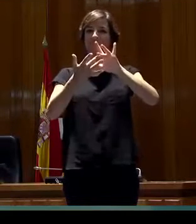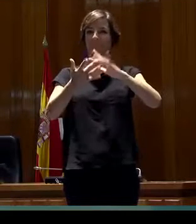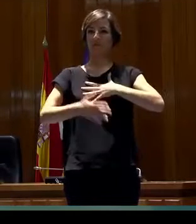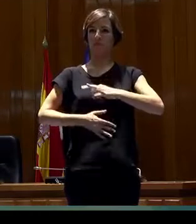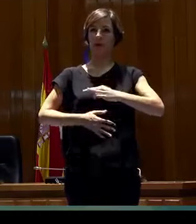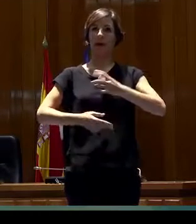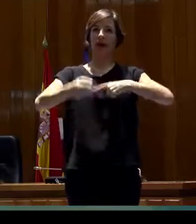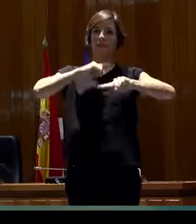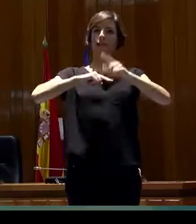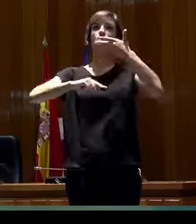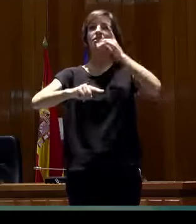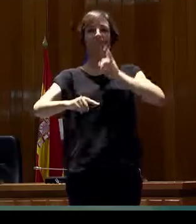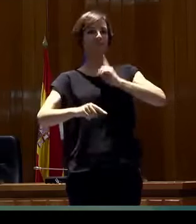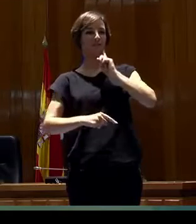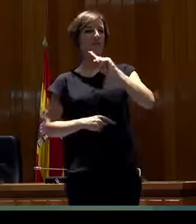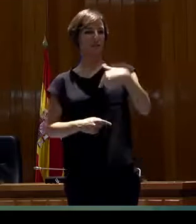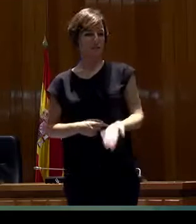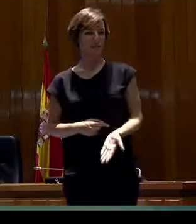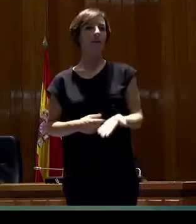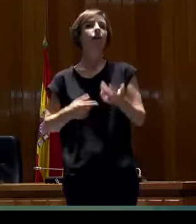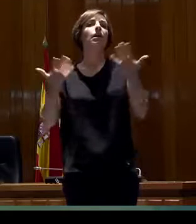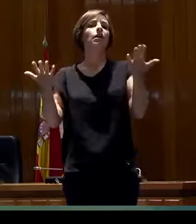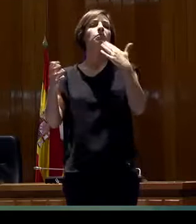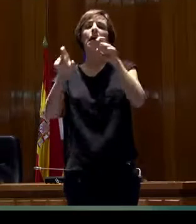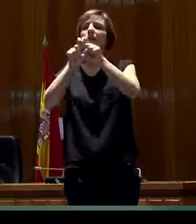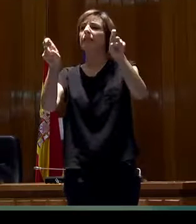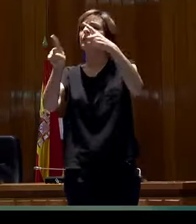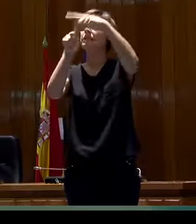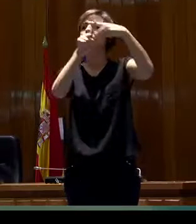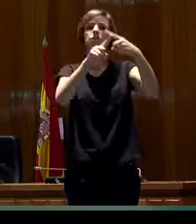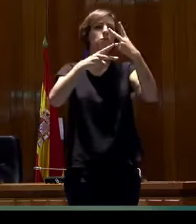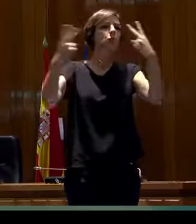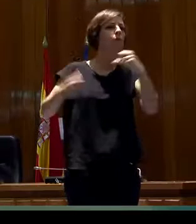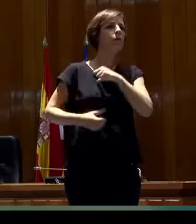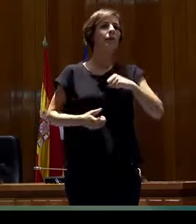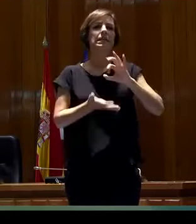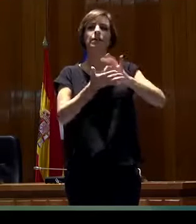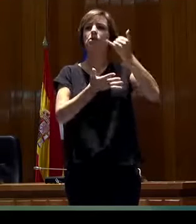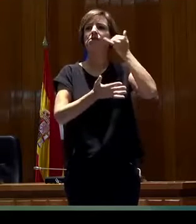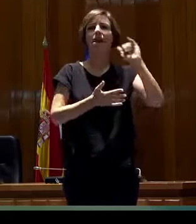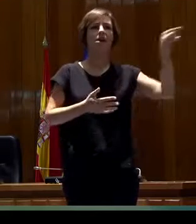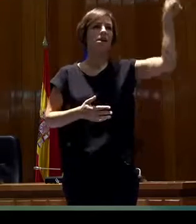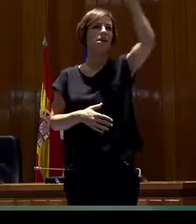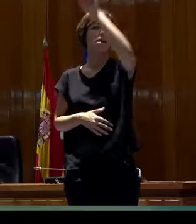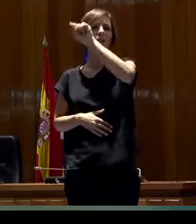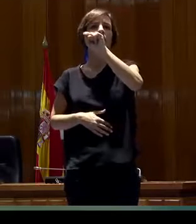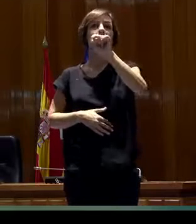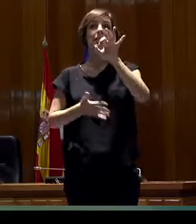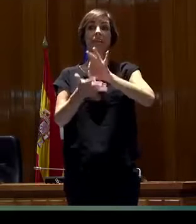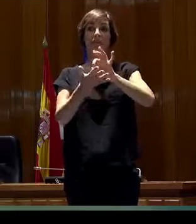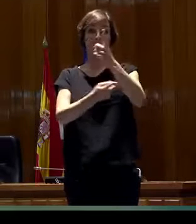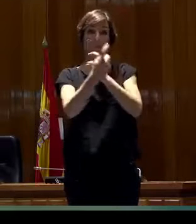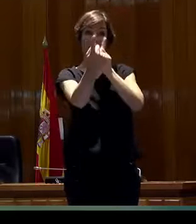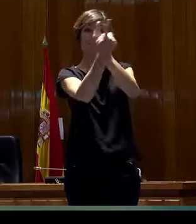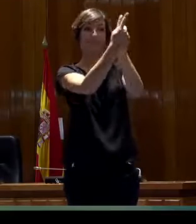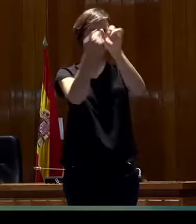y viceversa, y para las entidades privadas y públicas que tienen servicios telefónicos y que tienen servicios presenciales,